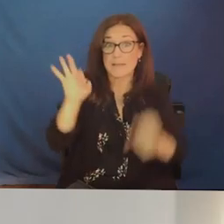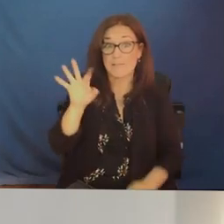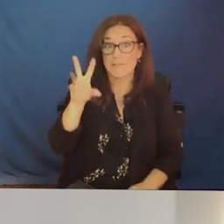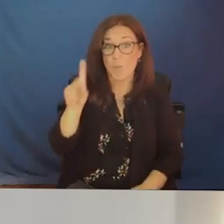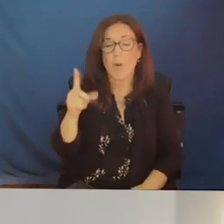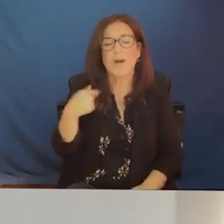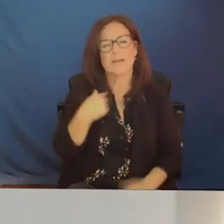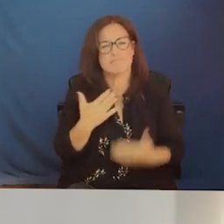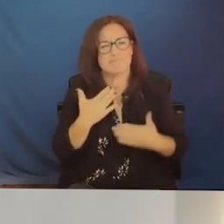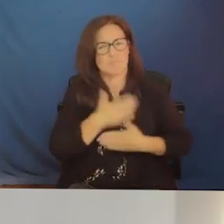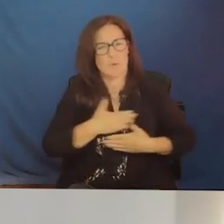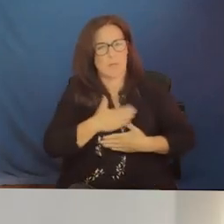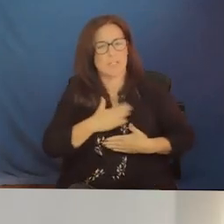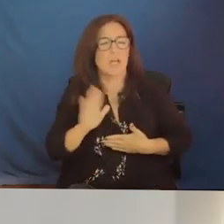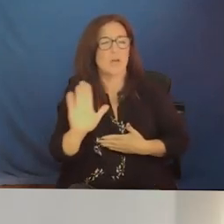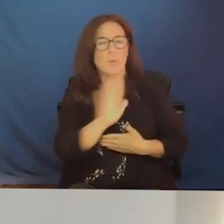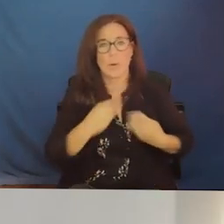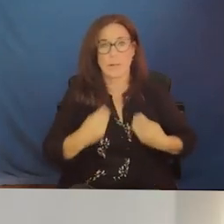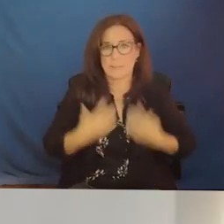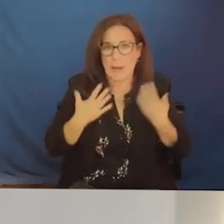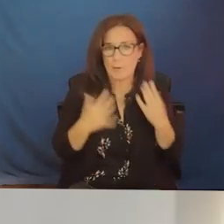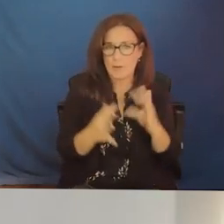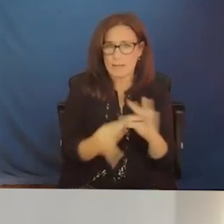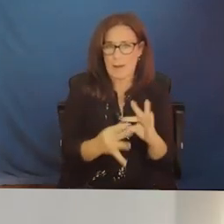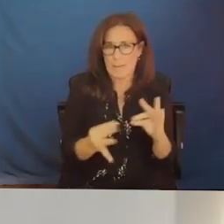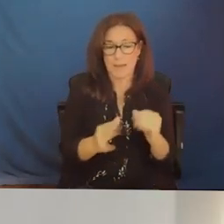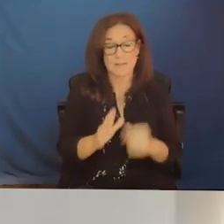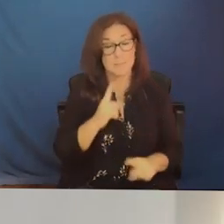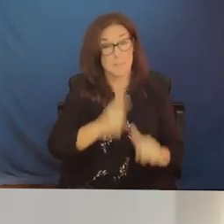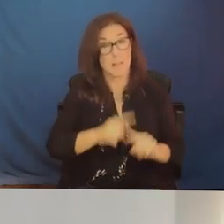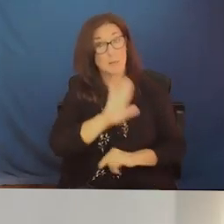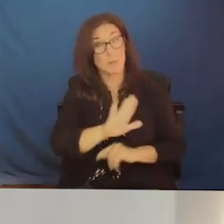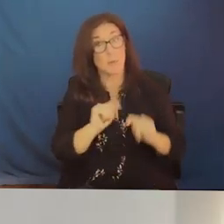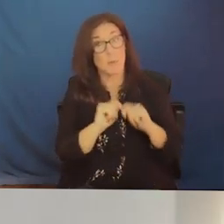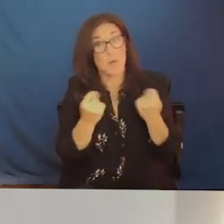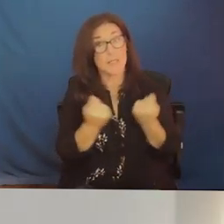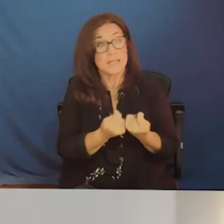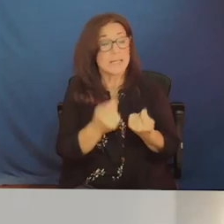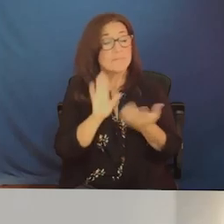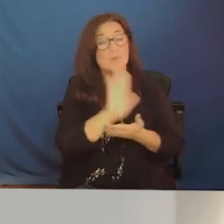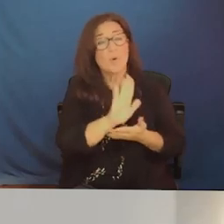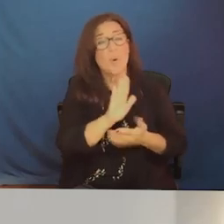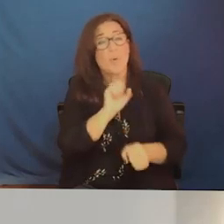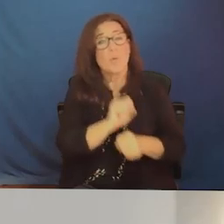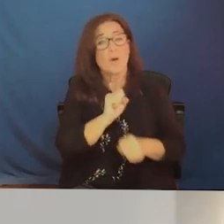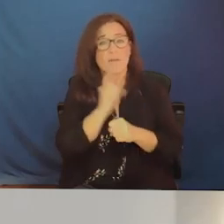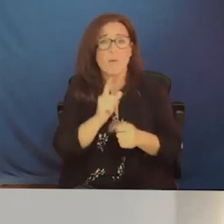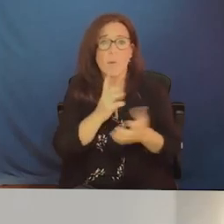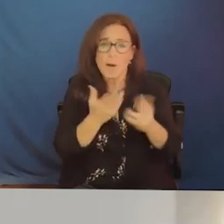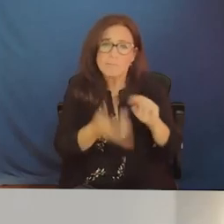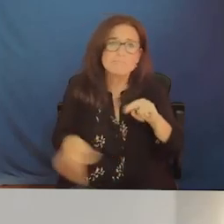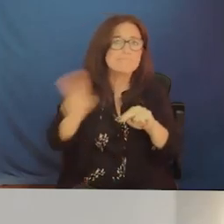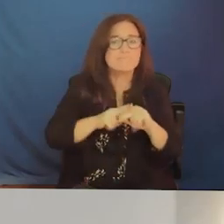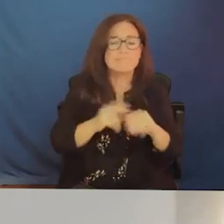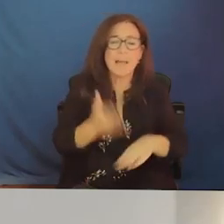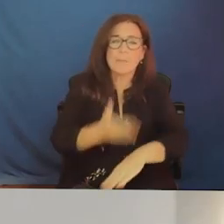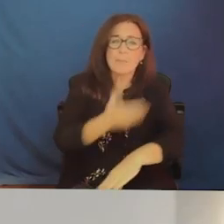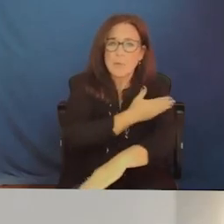comentarios inspiradores que usted y sus equipos y con sus esfuerzos visionarios para aumentar las comunicaciones a través de estos vídeos y